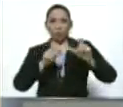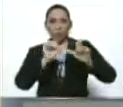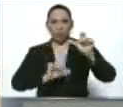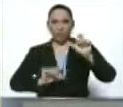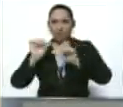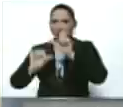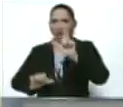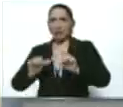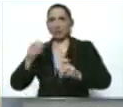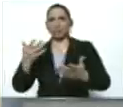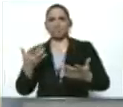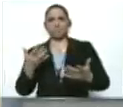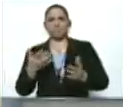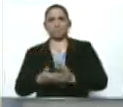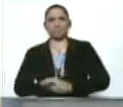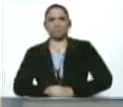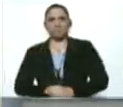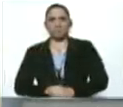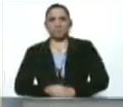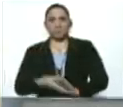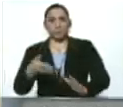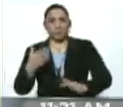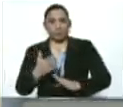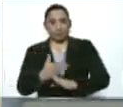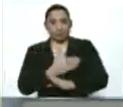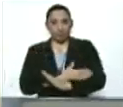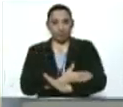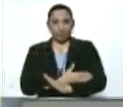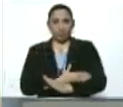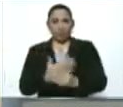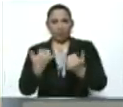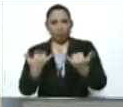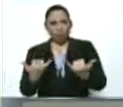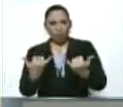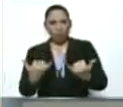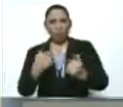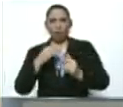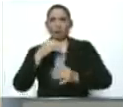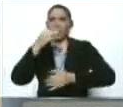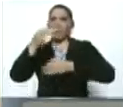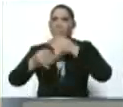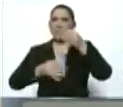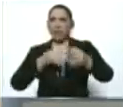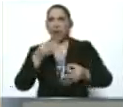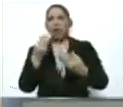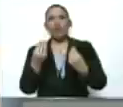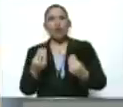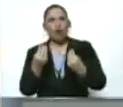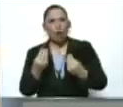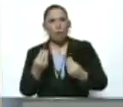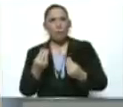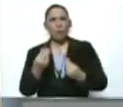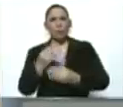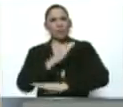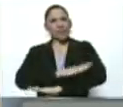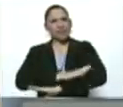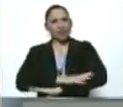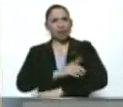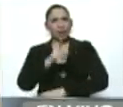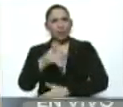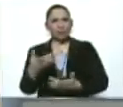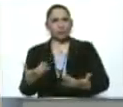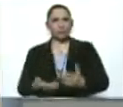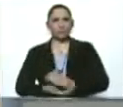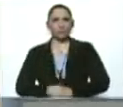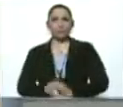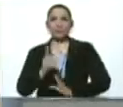también referenciales como parte de ese preámbulo que acabo de hacerles. ¿Cómo era tratado estos casos